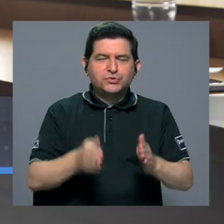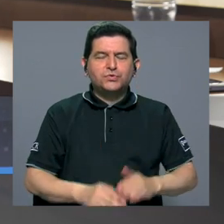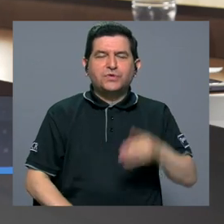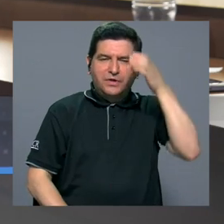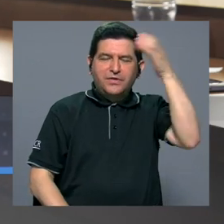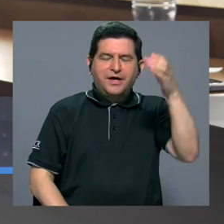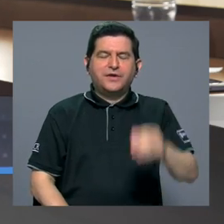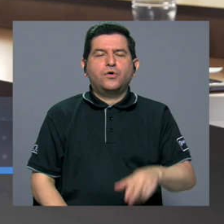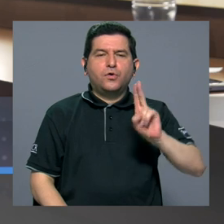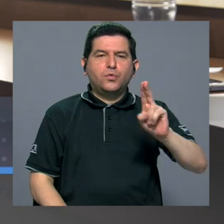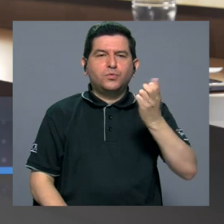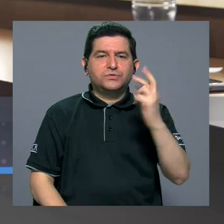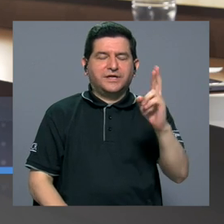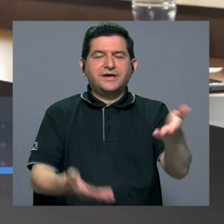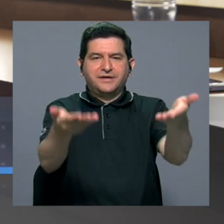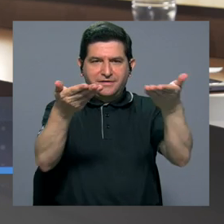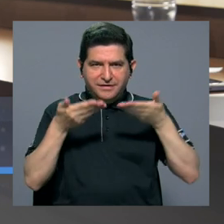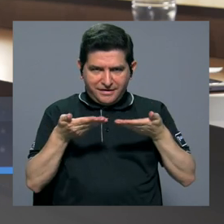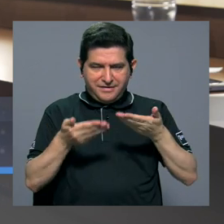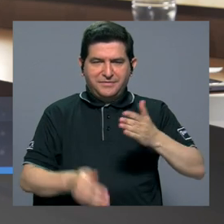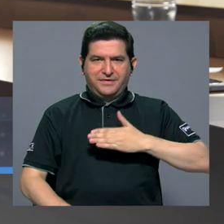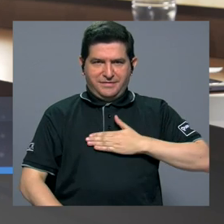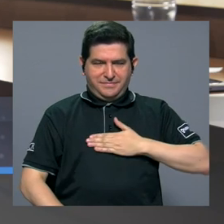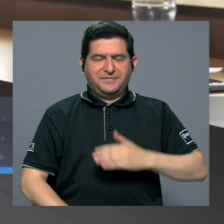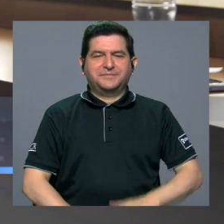la Universidad de Costa Rica me otorga.